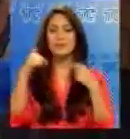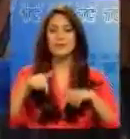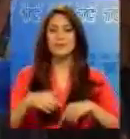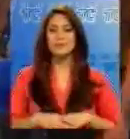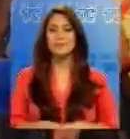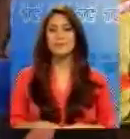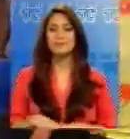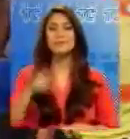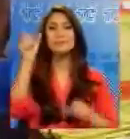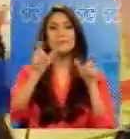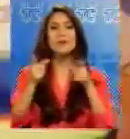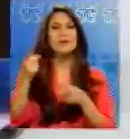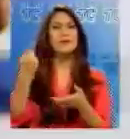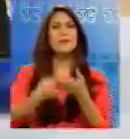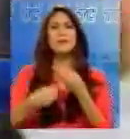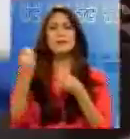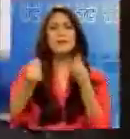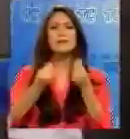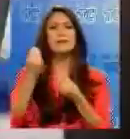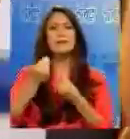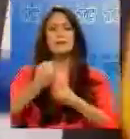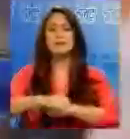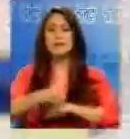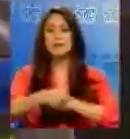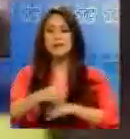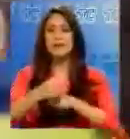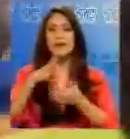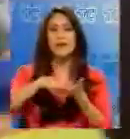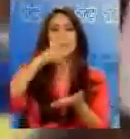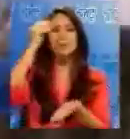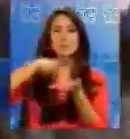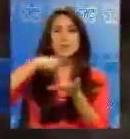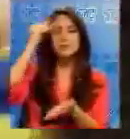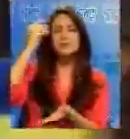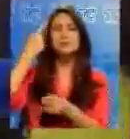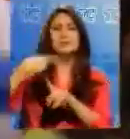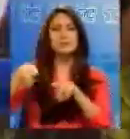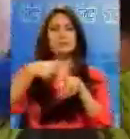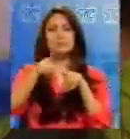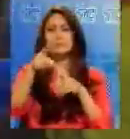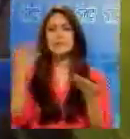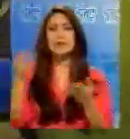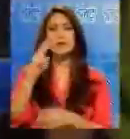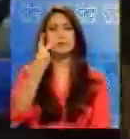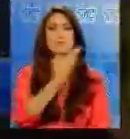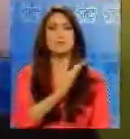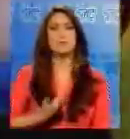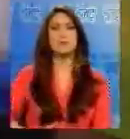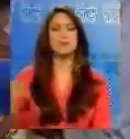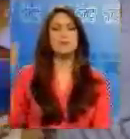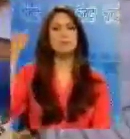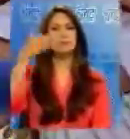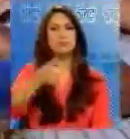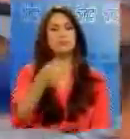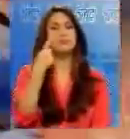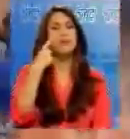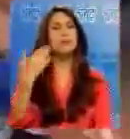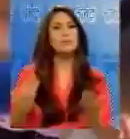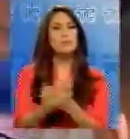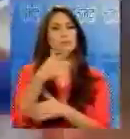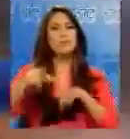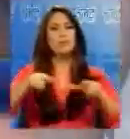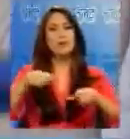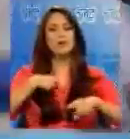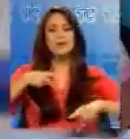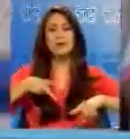sitio albergará talleres de actuación de capacitación y de aprendizaje al evento asistió el vicepresidente Jorge glas Doris solí